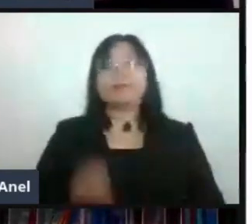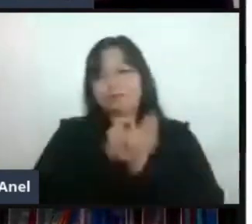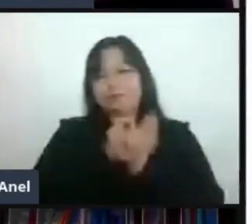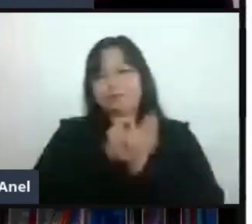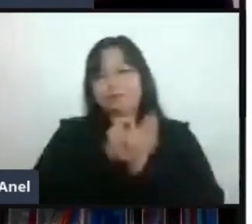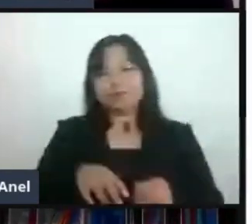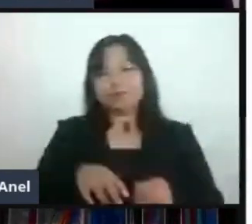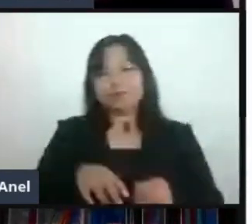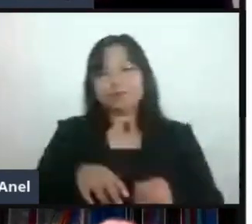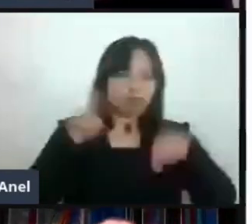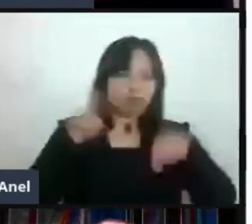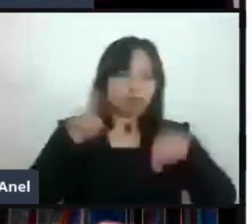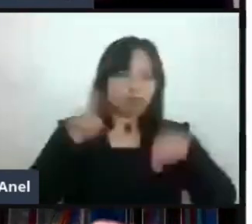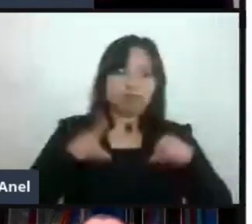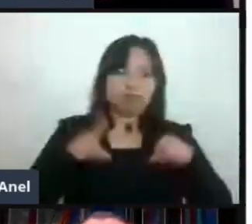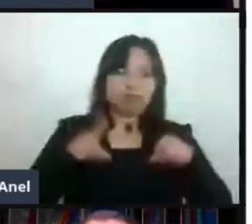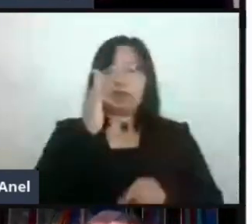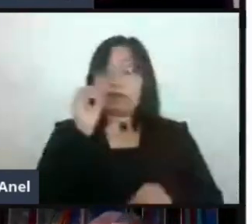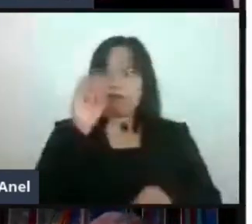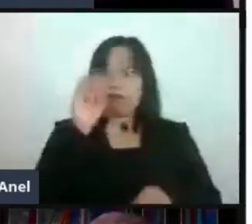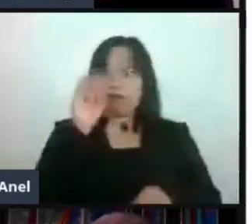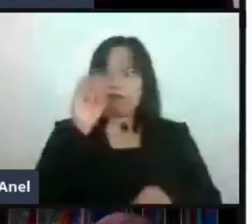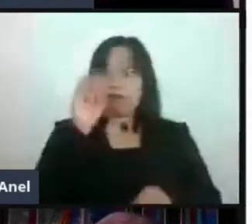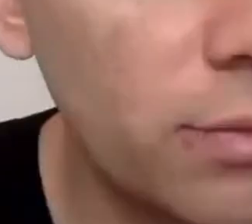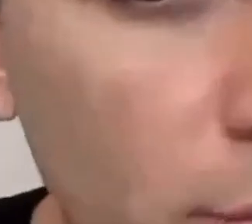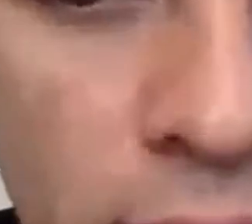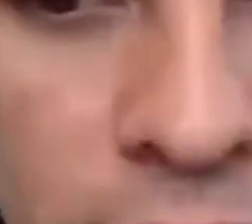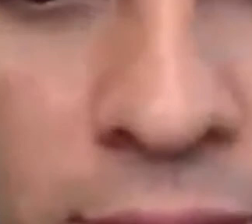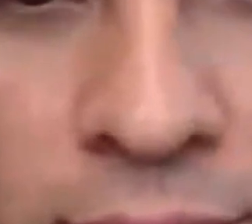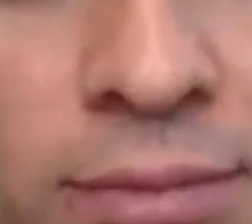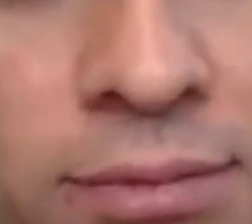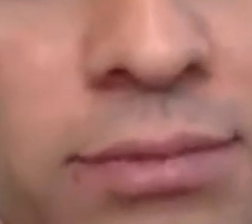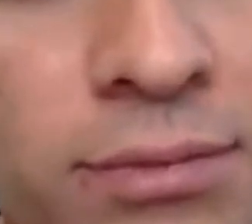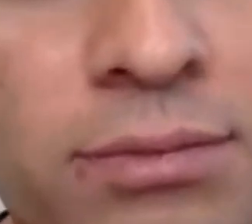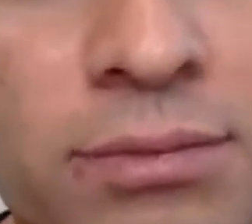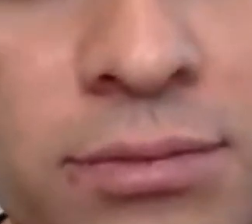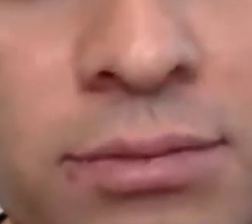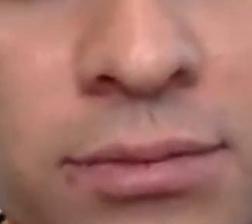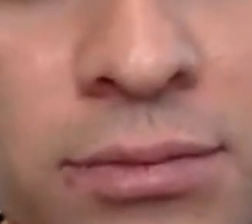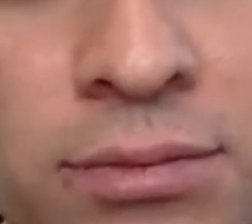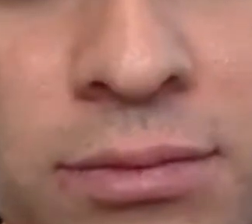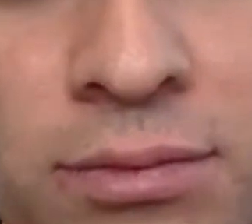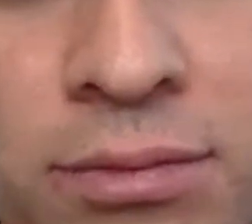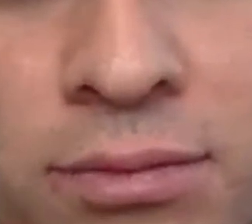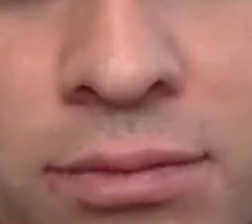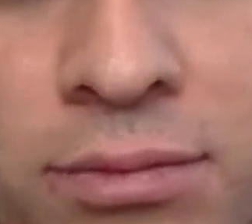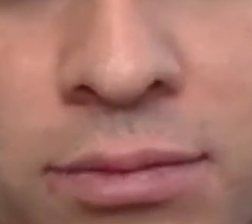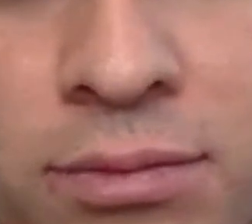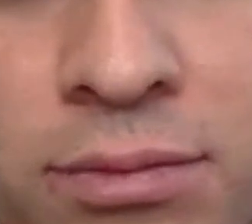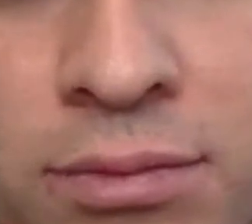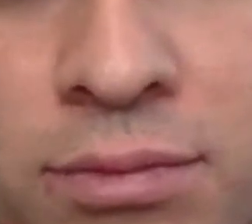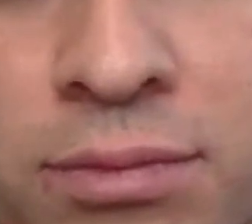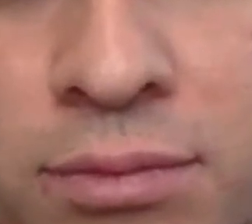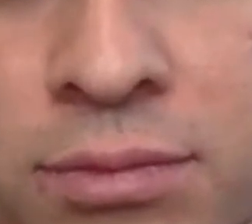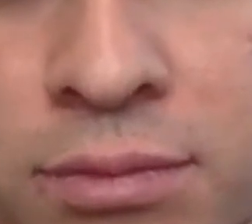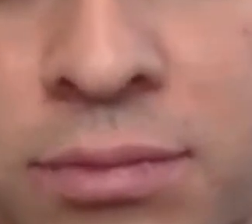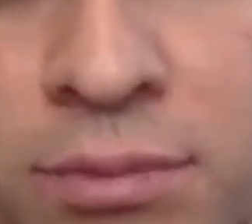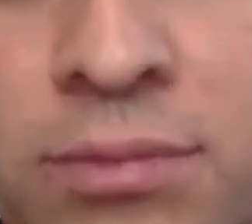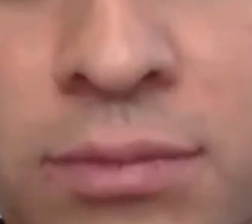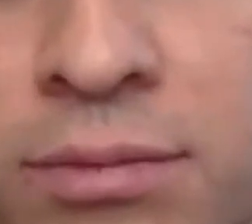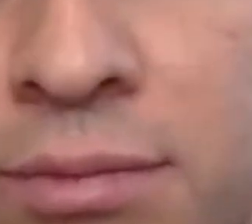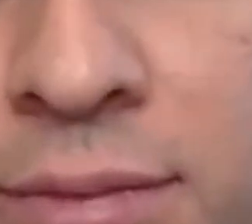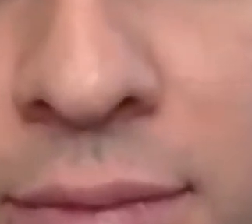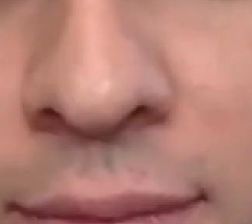Si el cuestionario es automático, entonces al alumno le va a dar su calificación, que también lo puedo configurar,